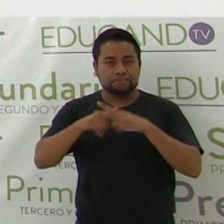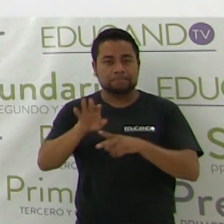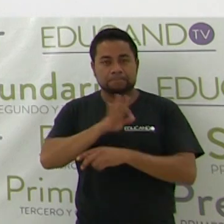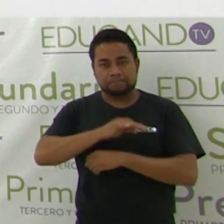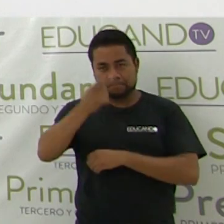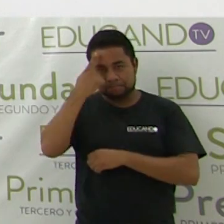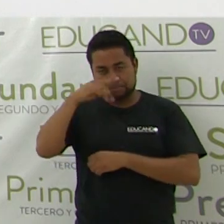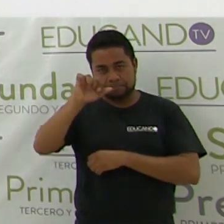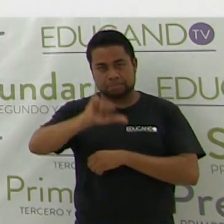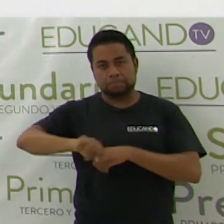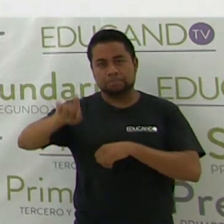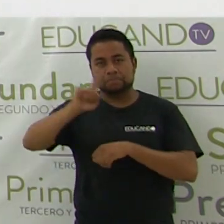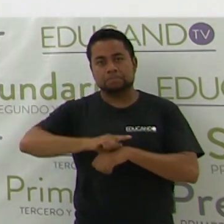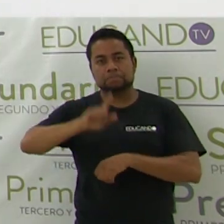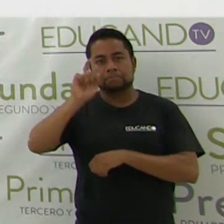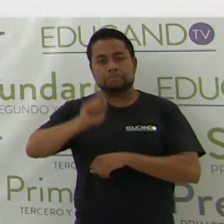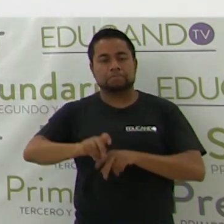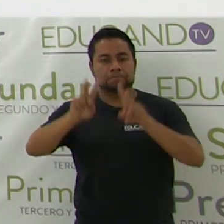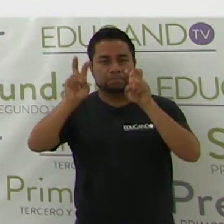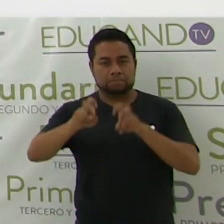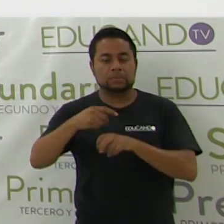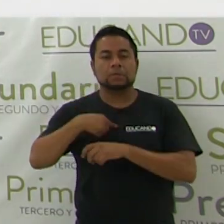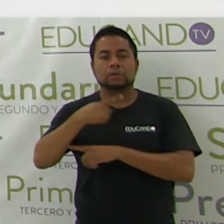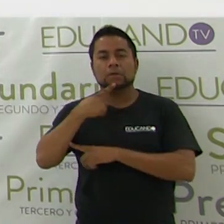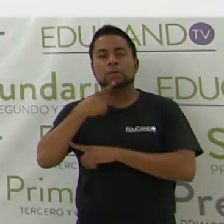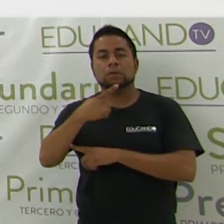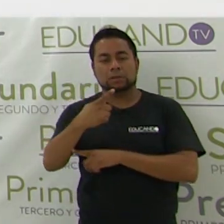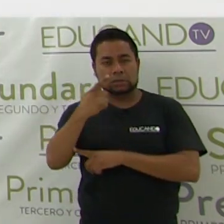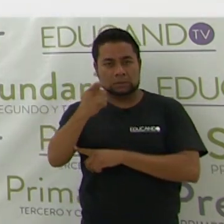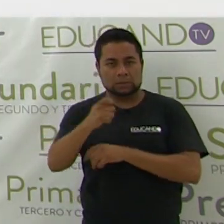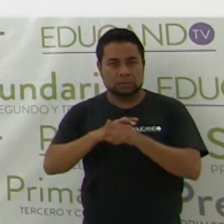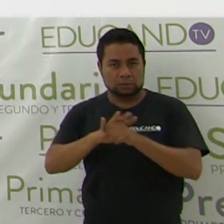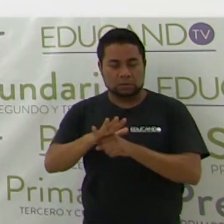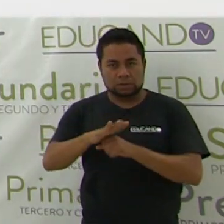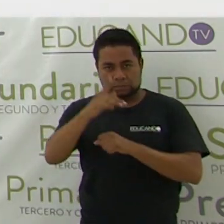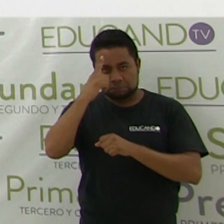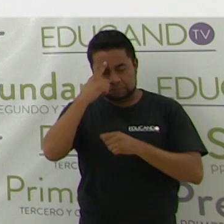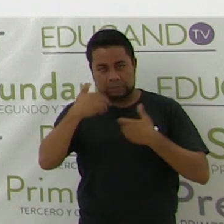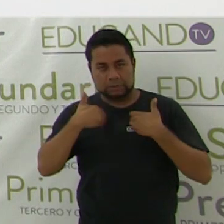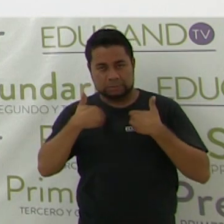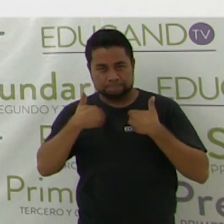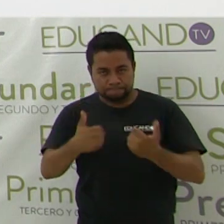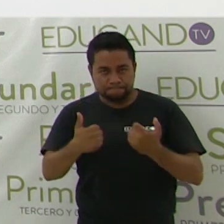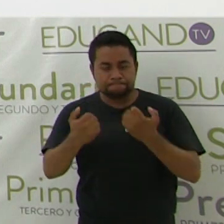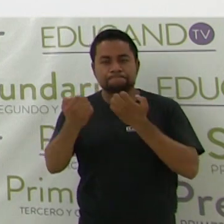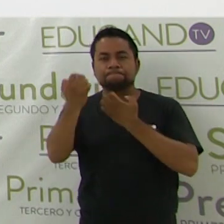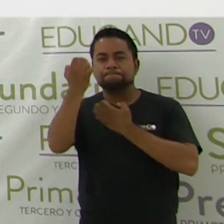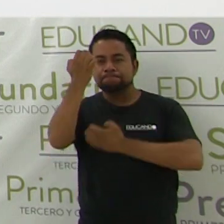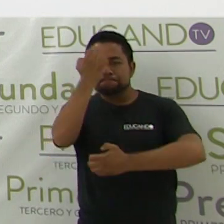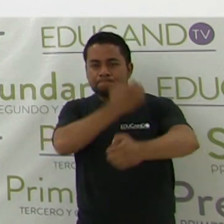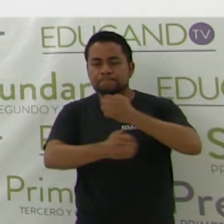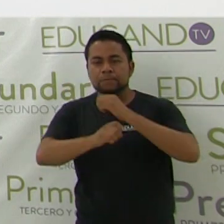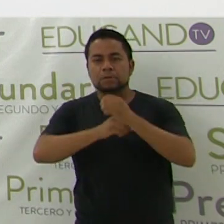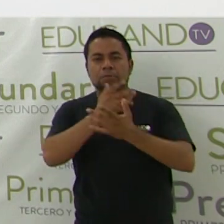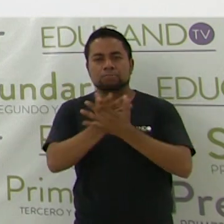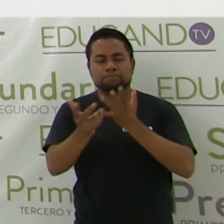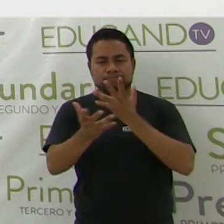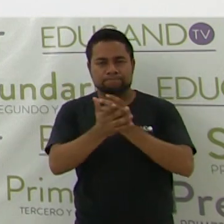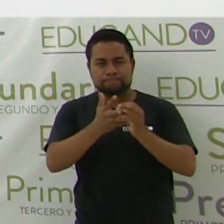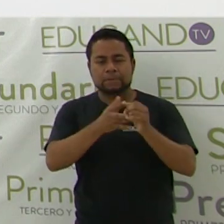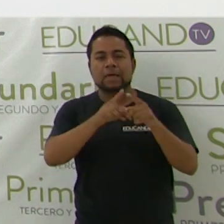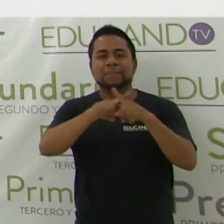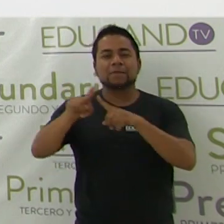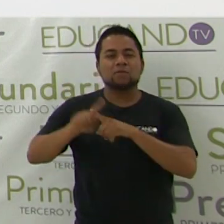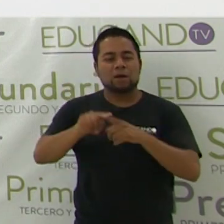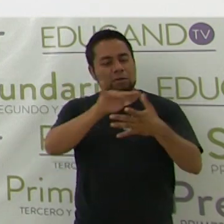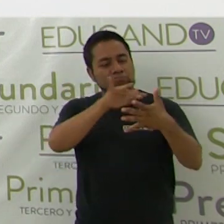nuestro tema de hoy, el cual les decía es interpretar, analizar y producir